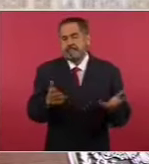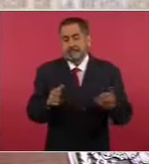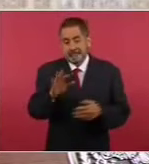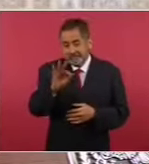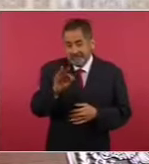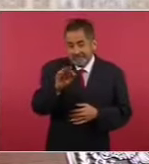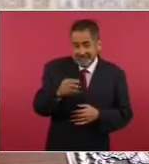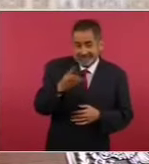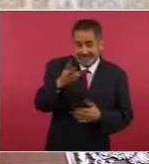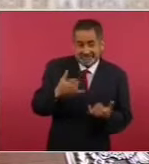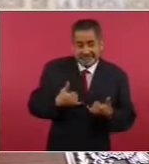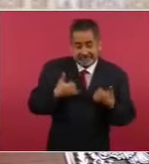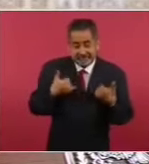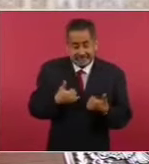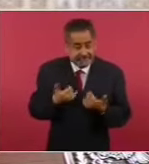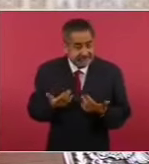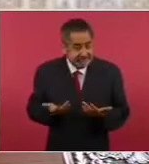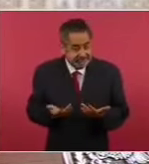de 43 jóvenes.